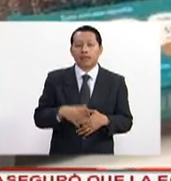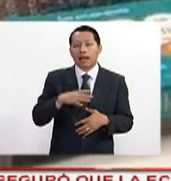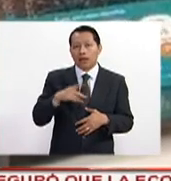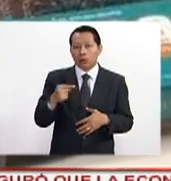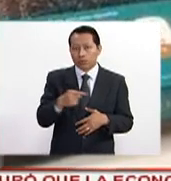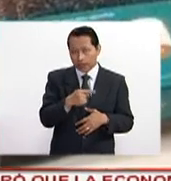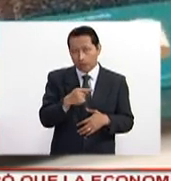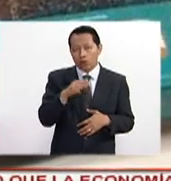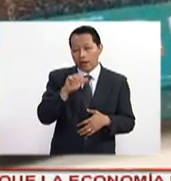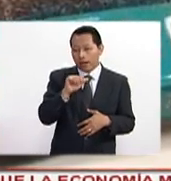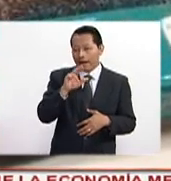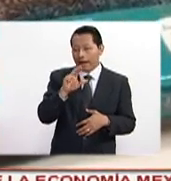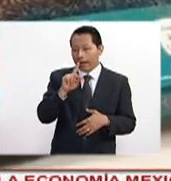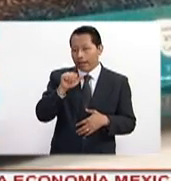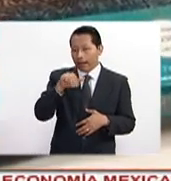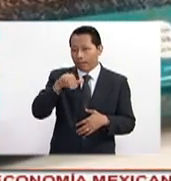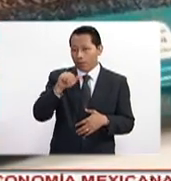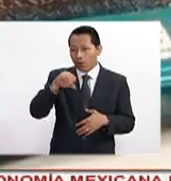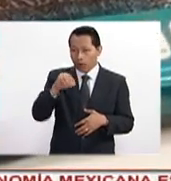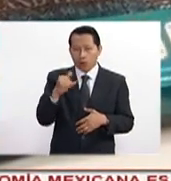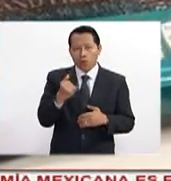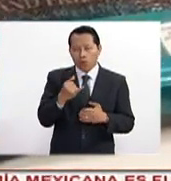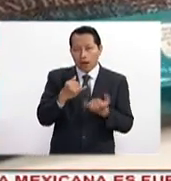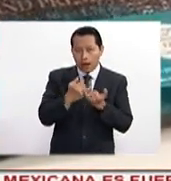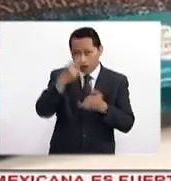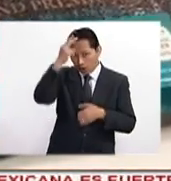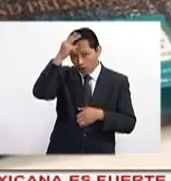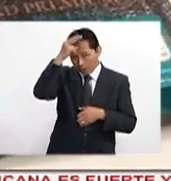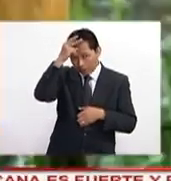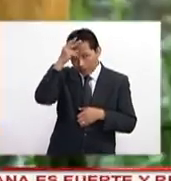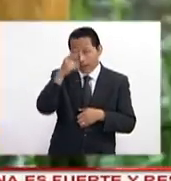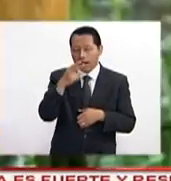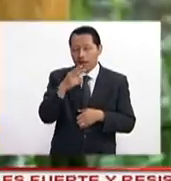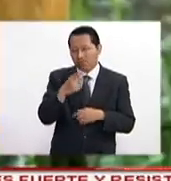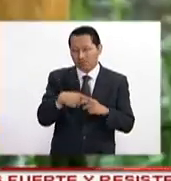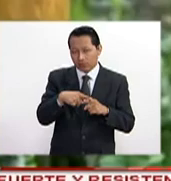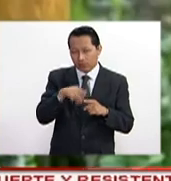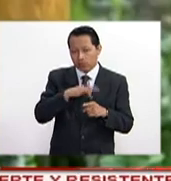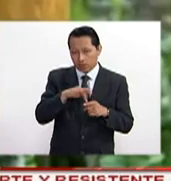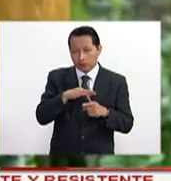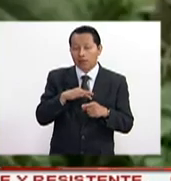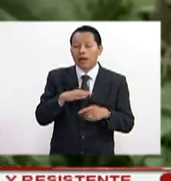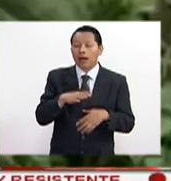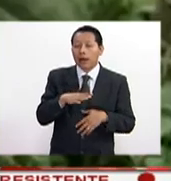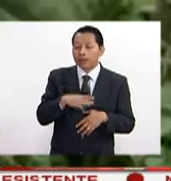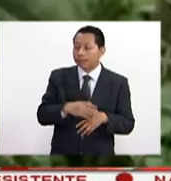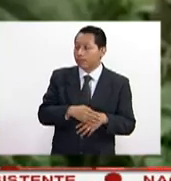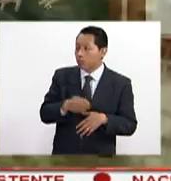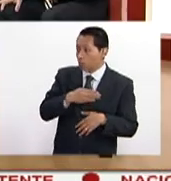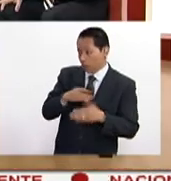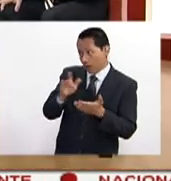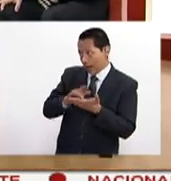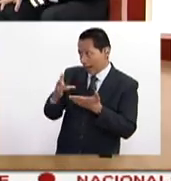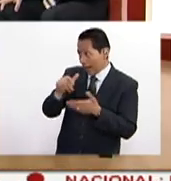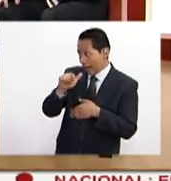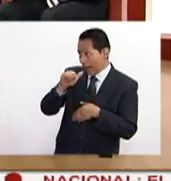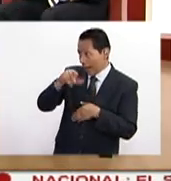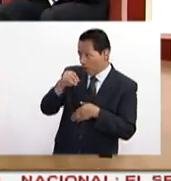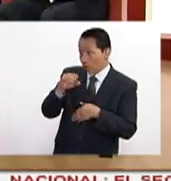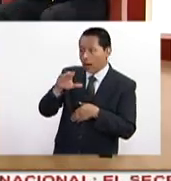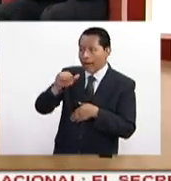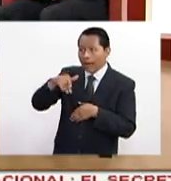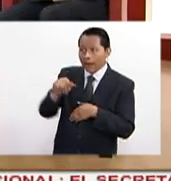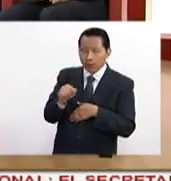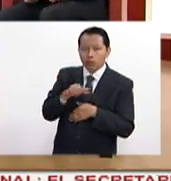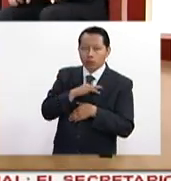gusano y cardamomo, y de hormiga chicatana. Perdón, exquisitos estos chocolates. Bueno, pues te agradecemos, Alejandro Campos Beltrán,